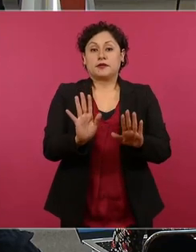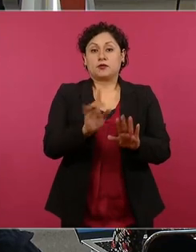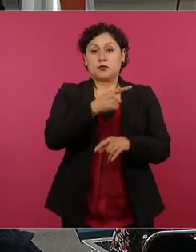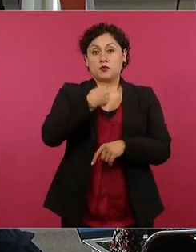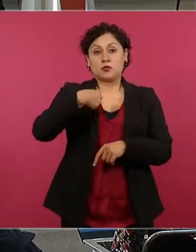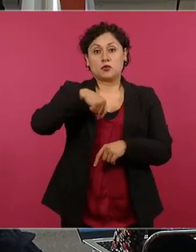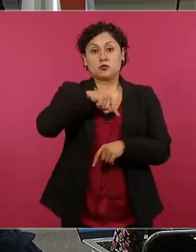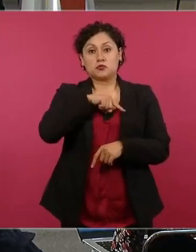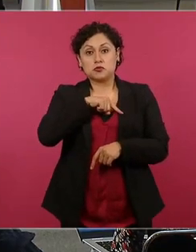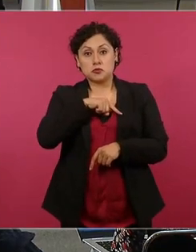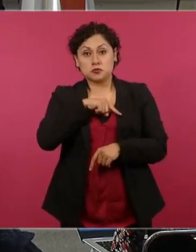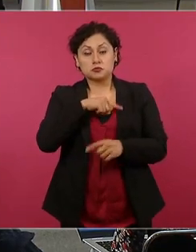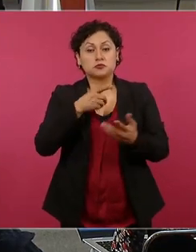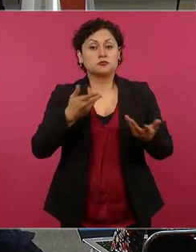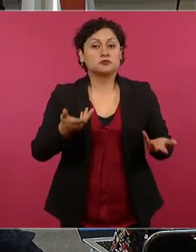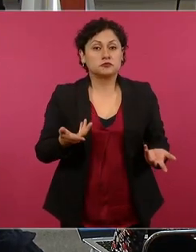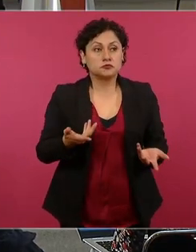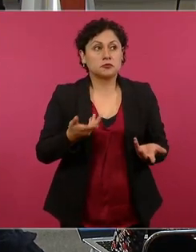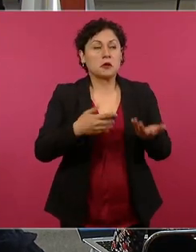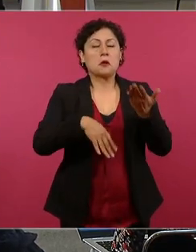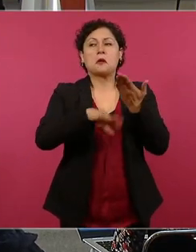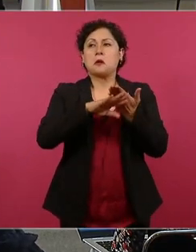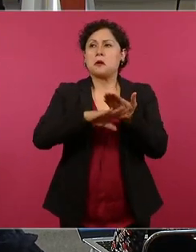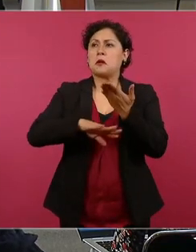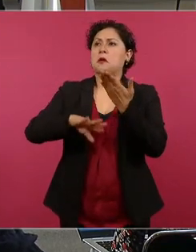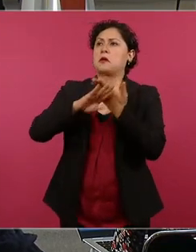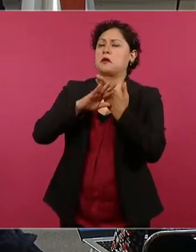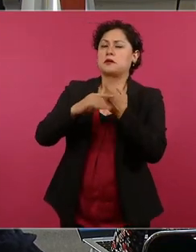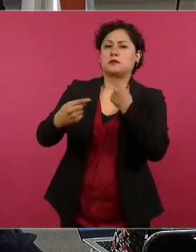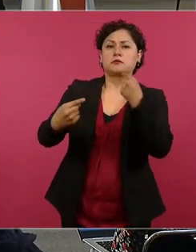víctimas de calumnias,